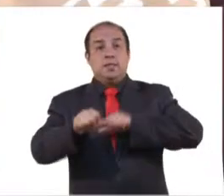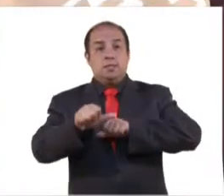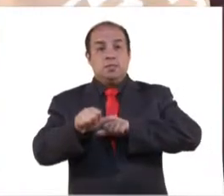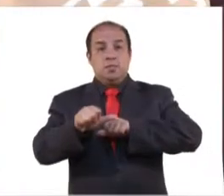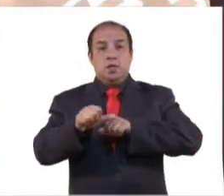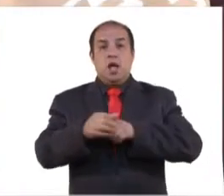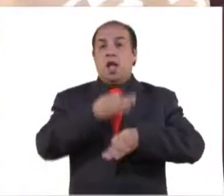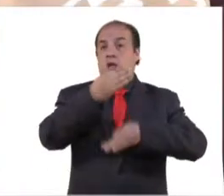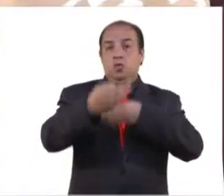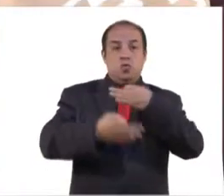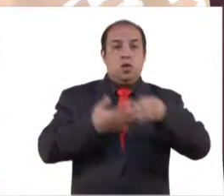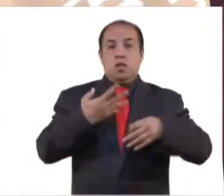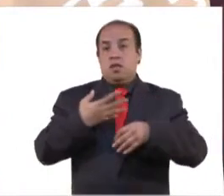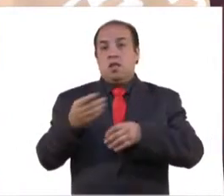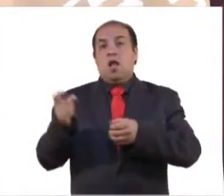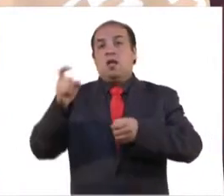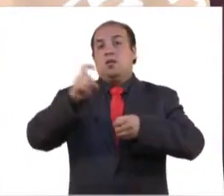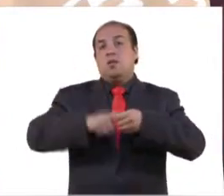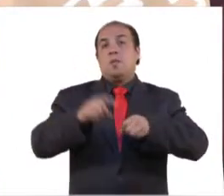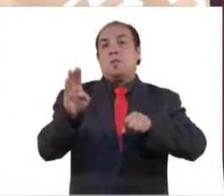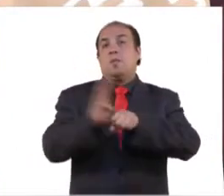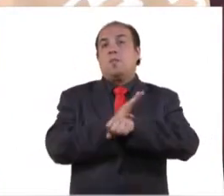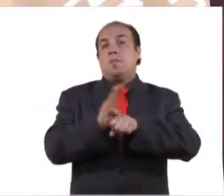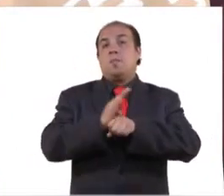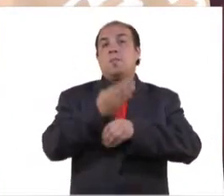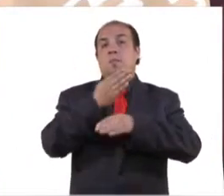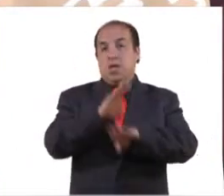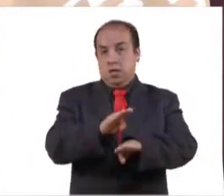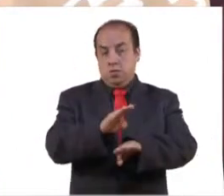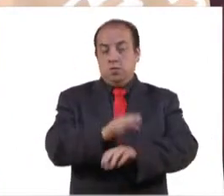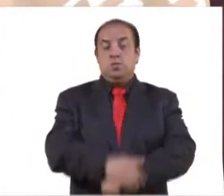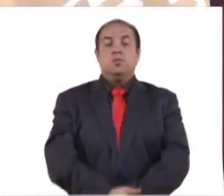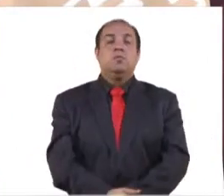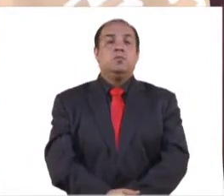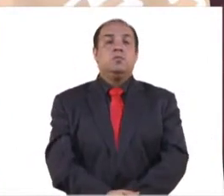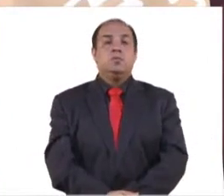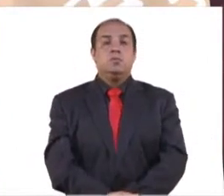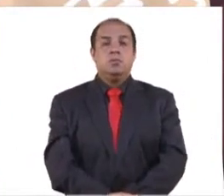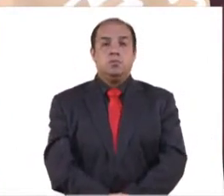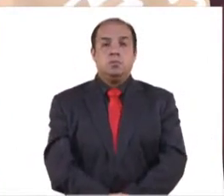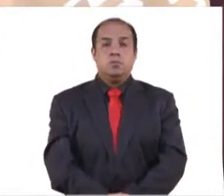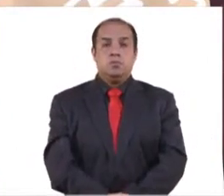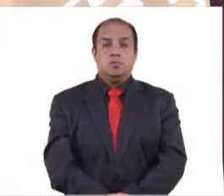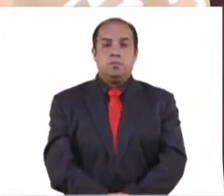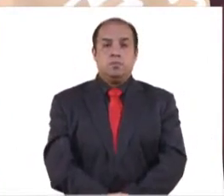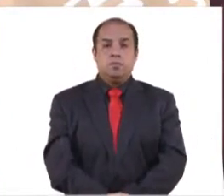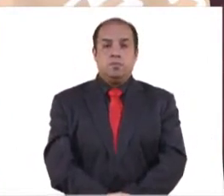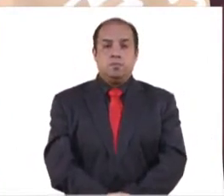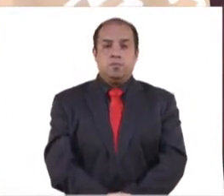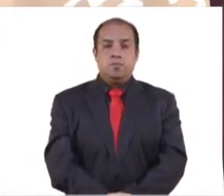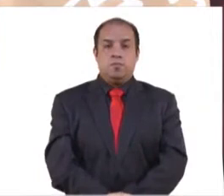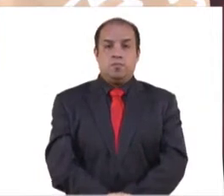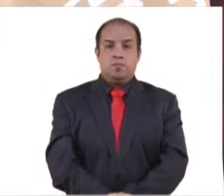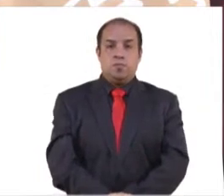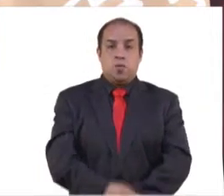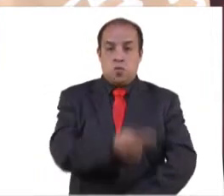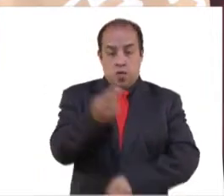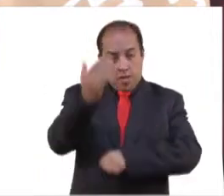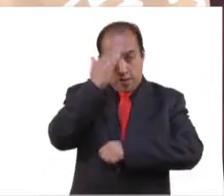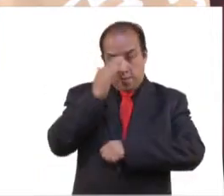sean cuentavientes del Banco del Bienestar. Esto con motivo, ustedes saben que el presidente